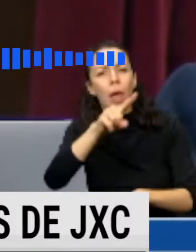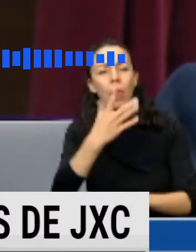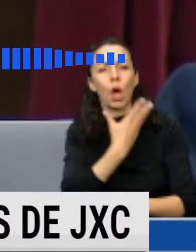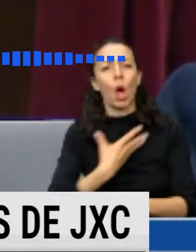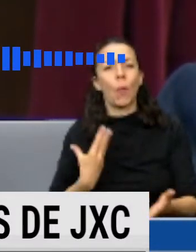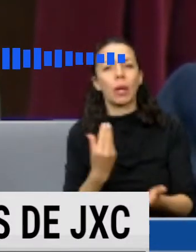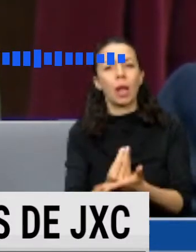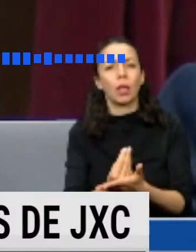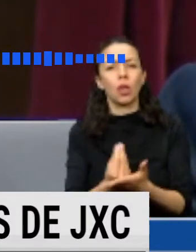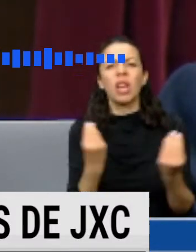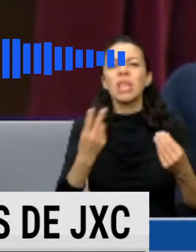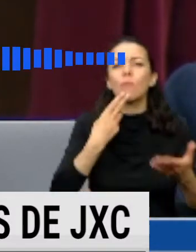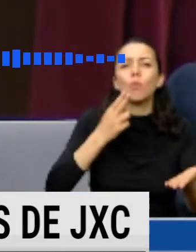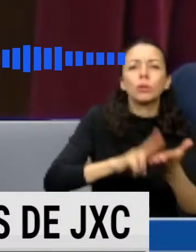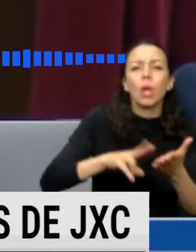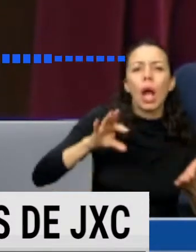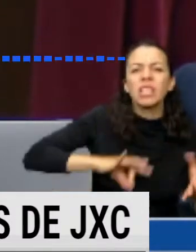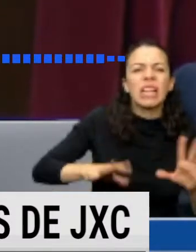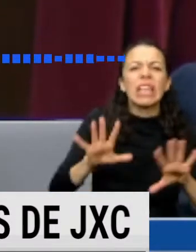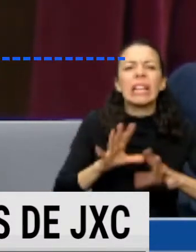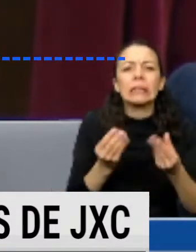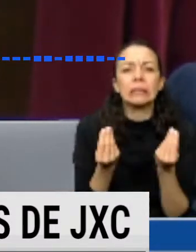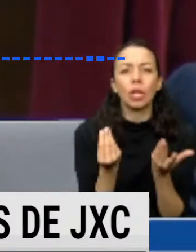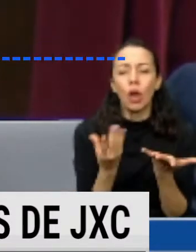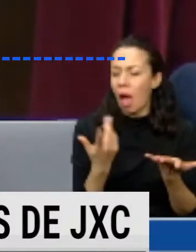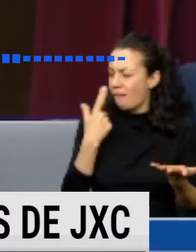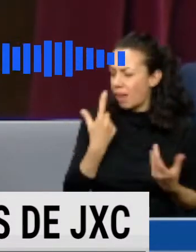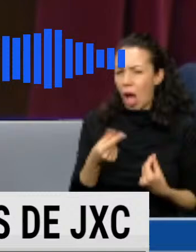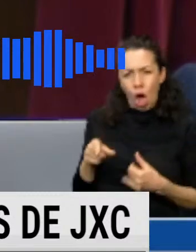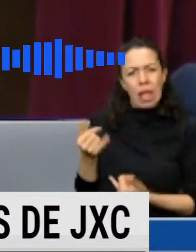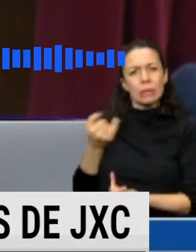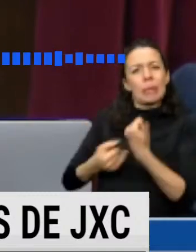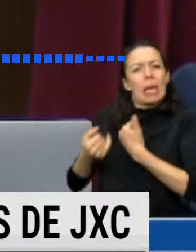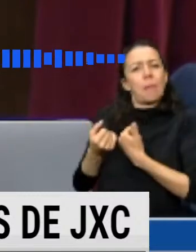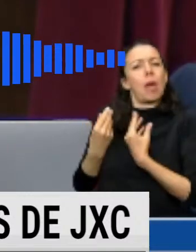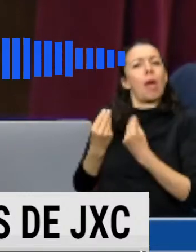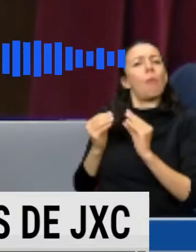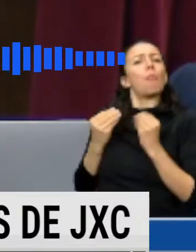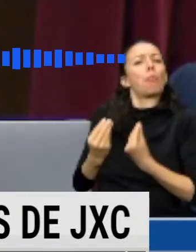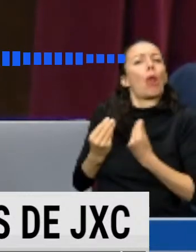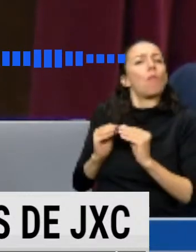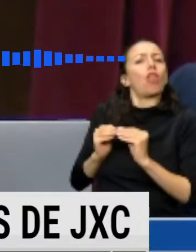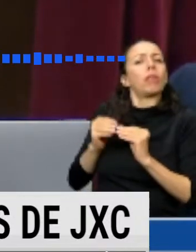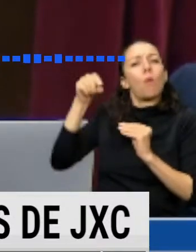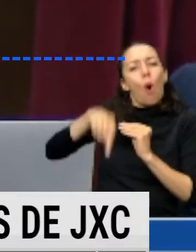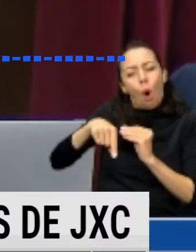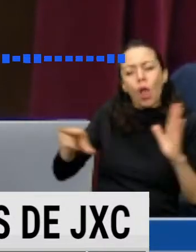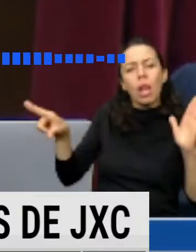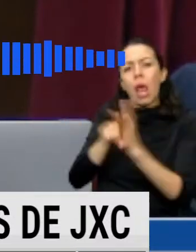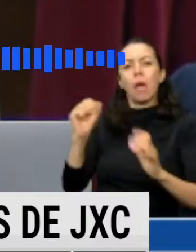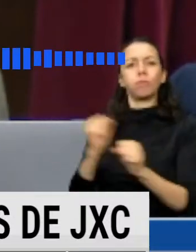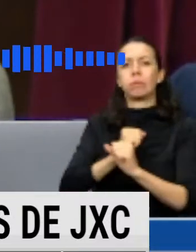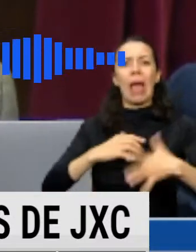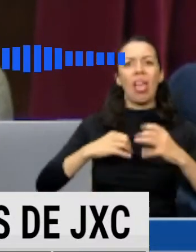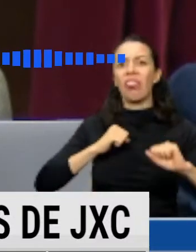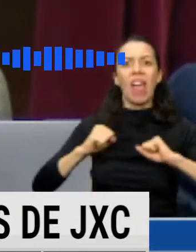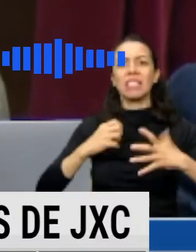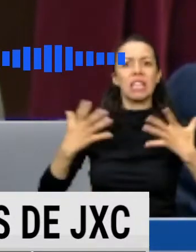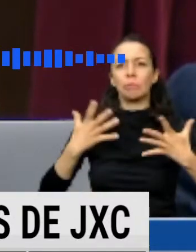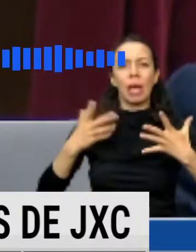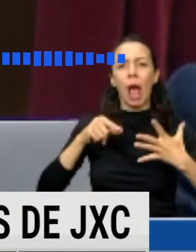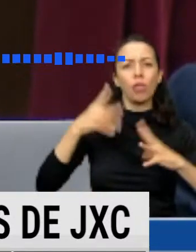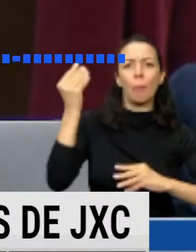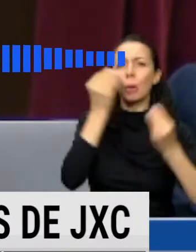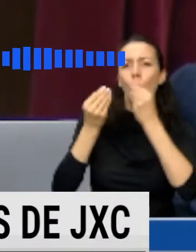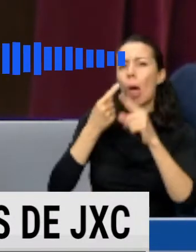tienen Juntos por el Cambio, son hombres muy preparados para conducir y para trabajar por el país. Puede convocarlo, pero